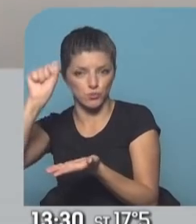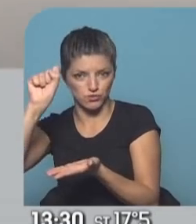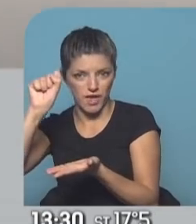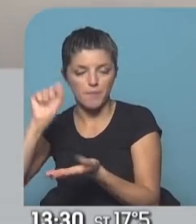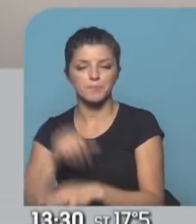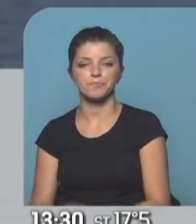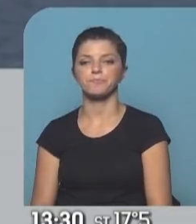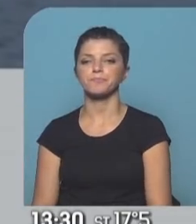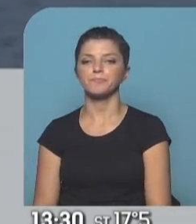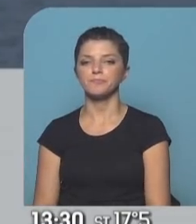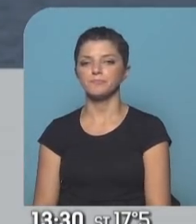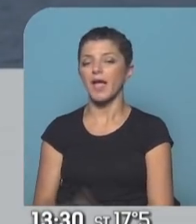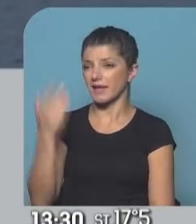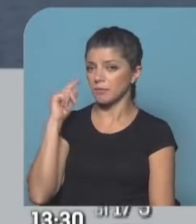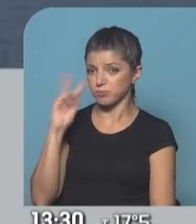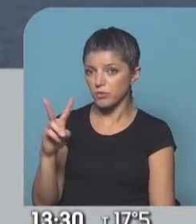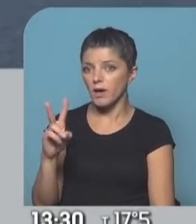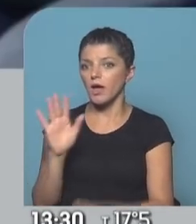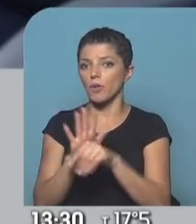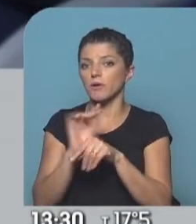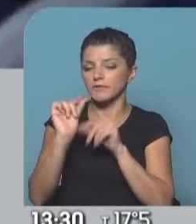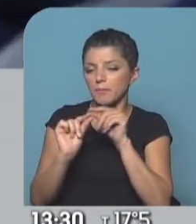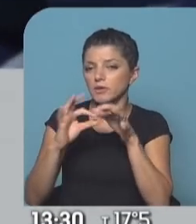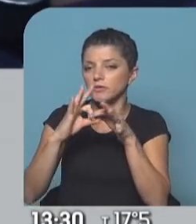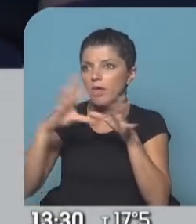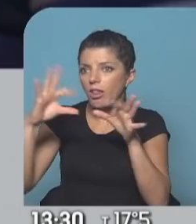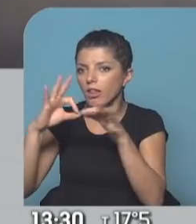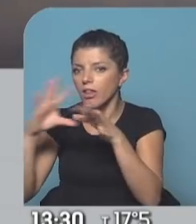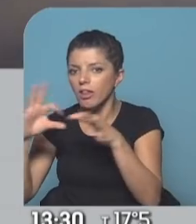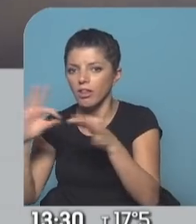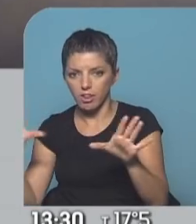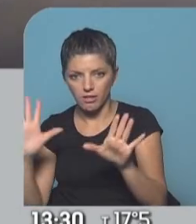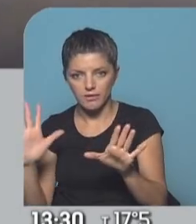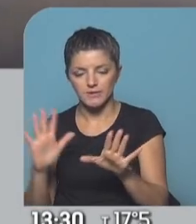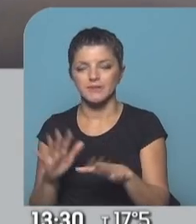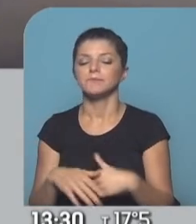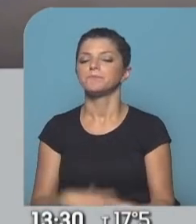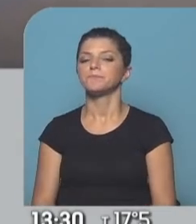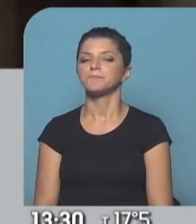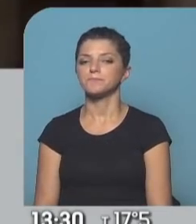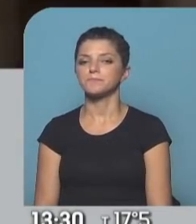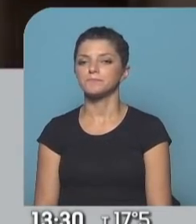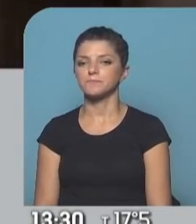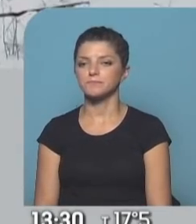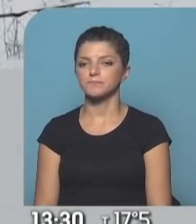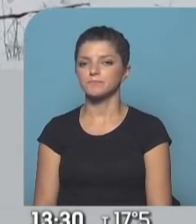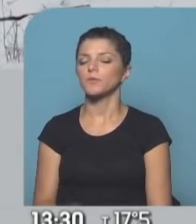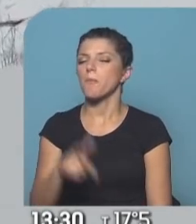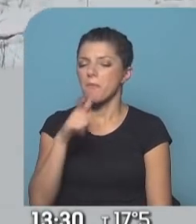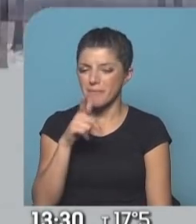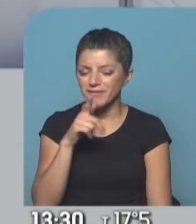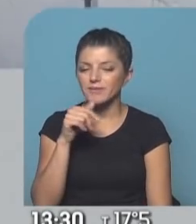especie de, el informe lo decía bien, de secesión en cámara lenta, digamos. Entonces me parece que estamos viendo todavía efectos,